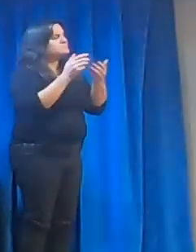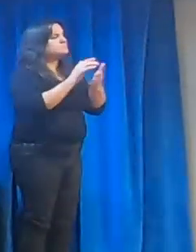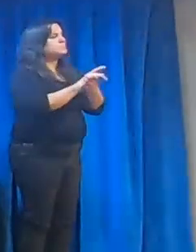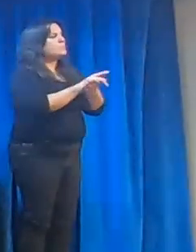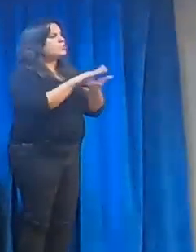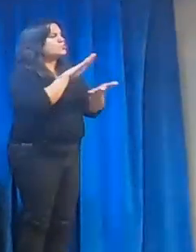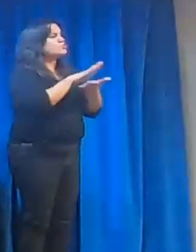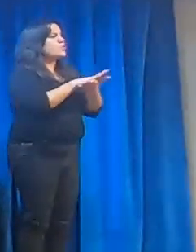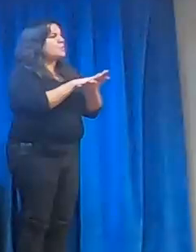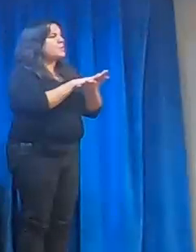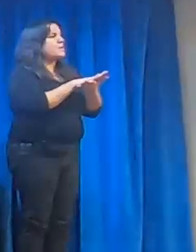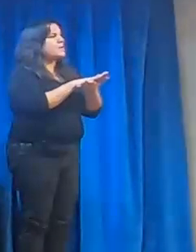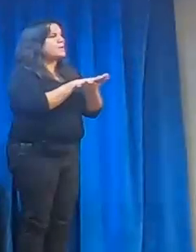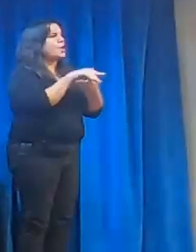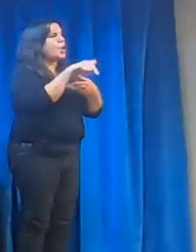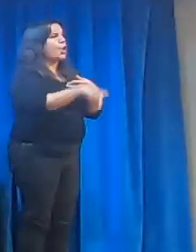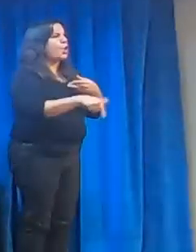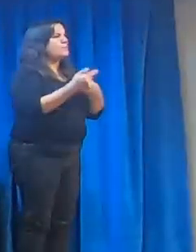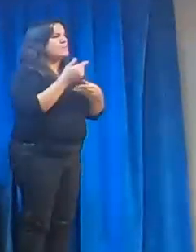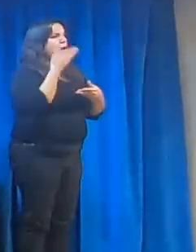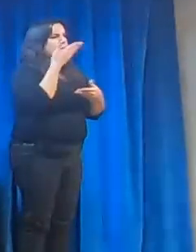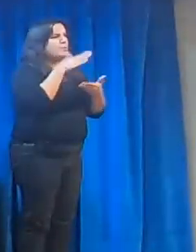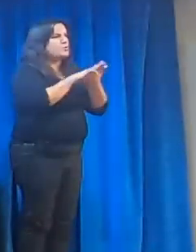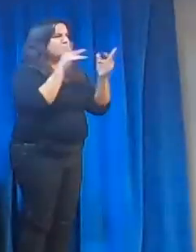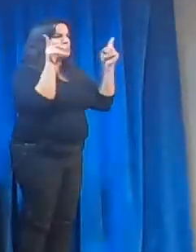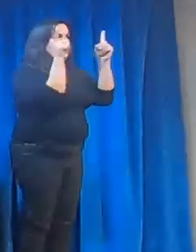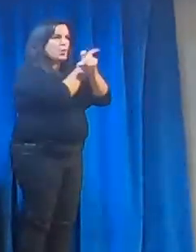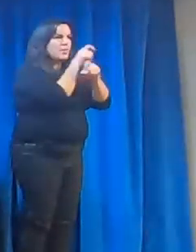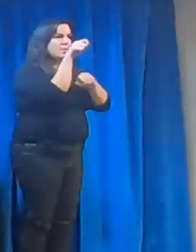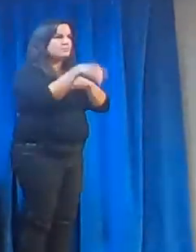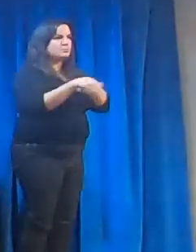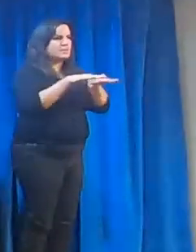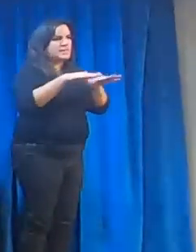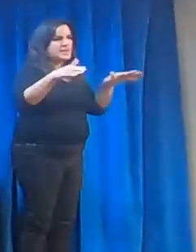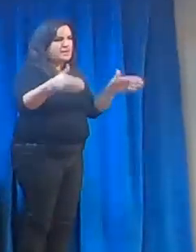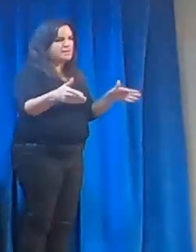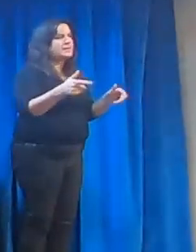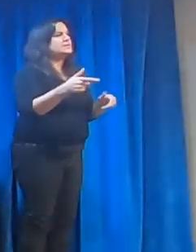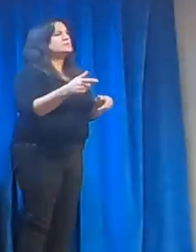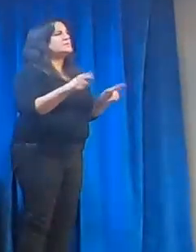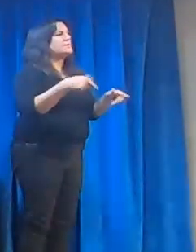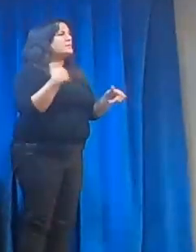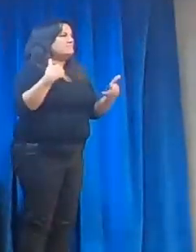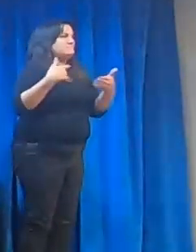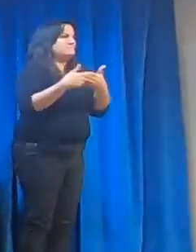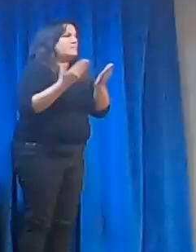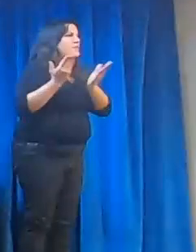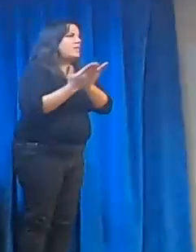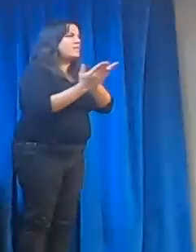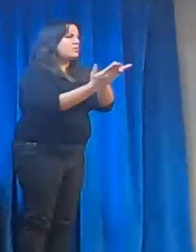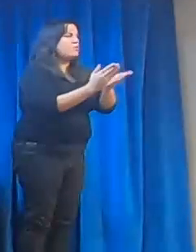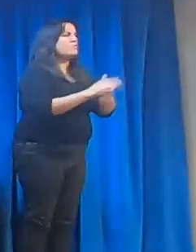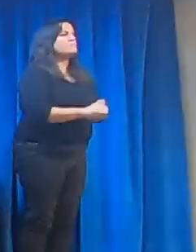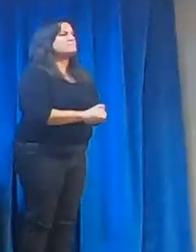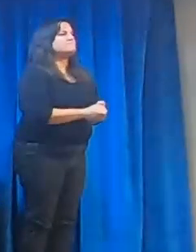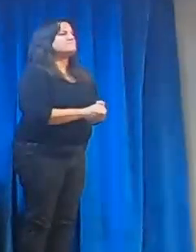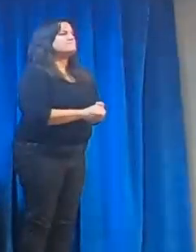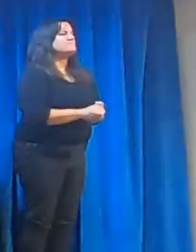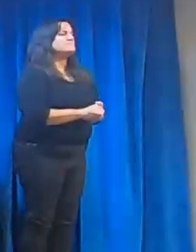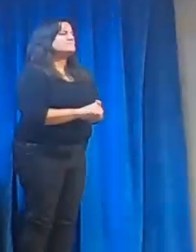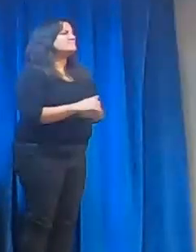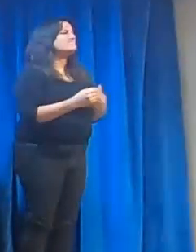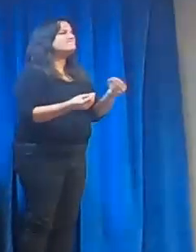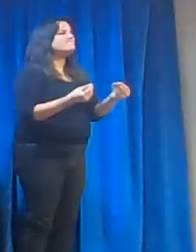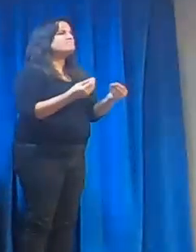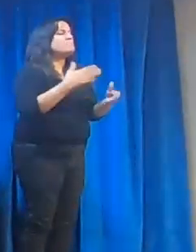en función de lo que planteamos como problema en esta mesa y los problemas que vengo estudiando, tiene que ver con esto, ¿no? Que para mí